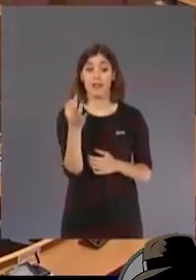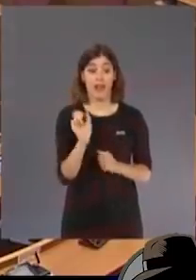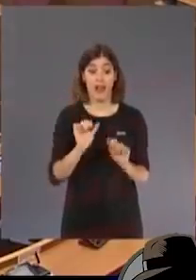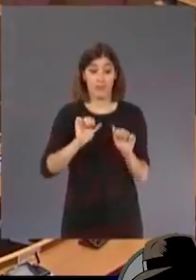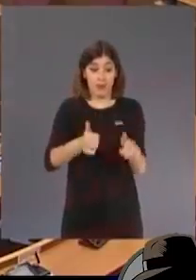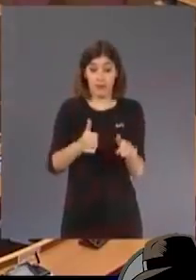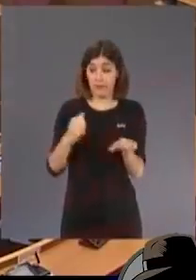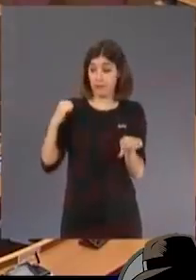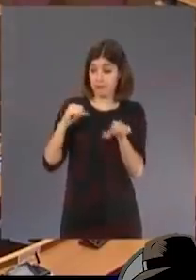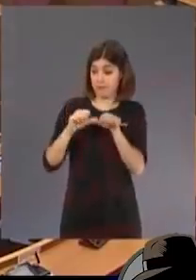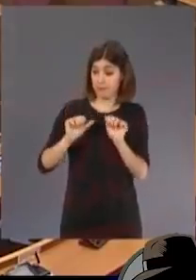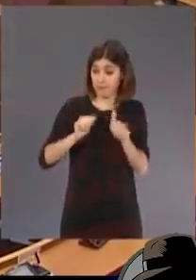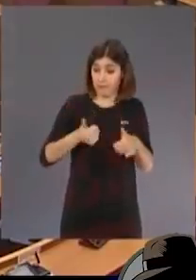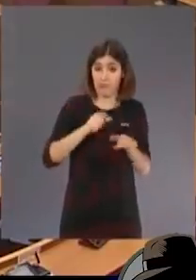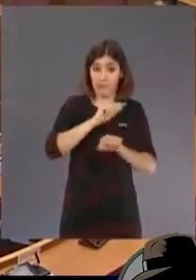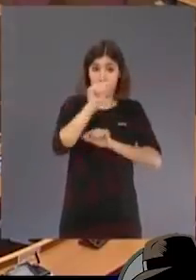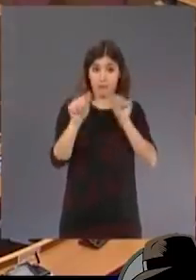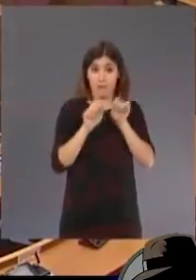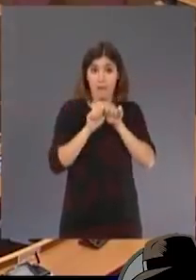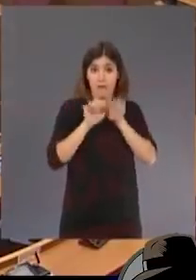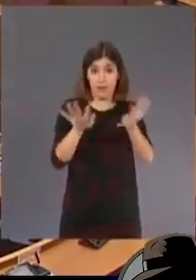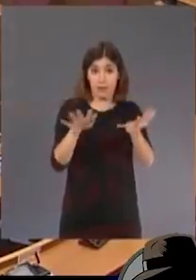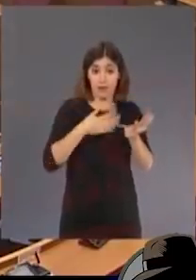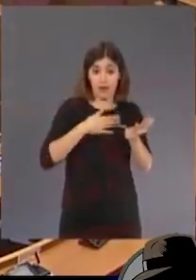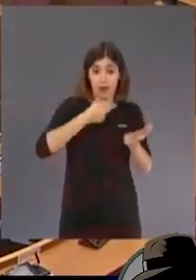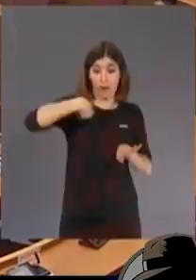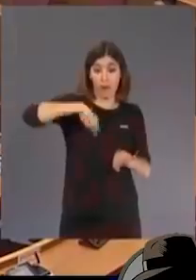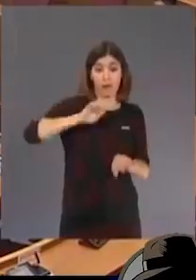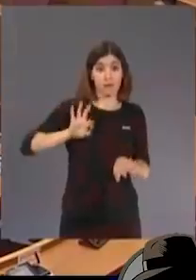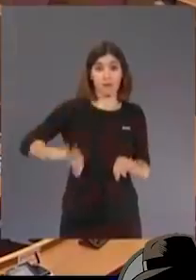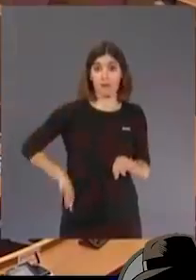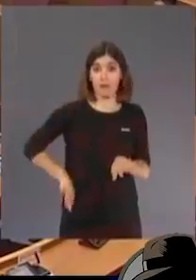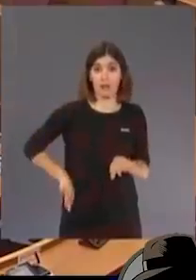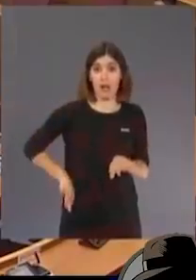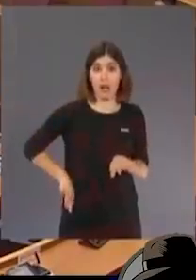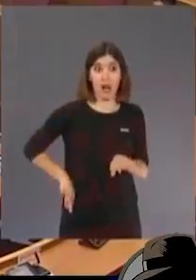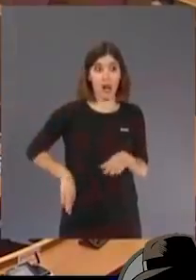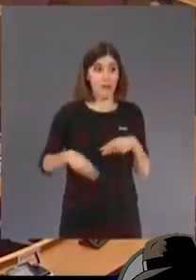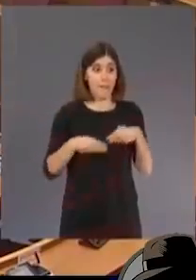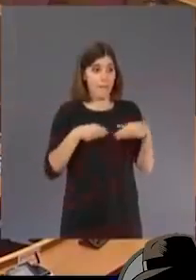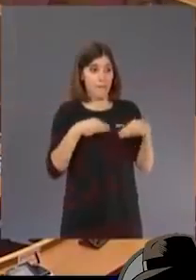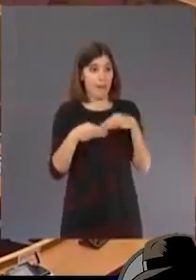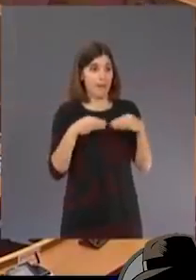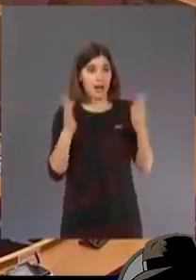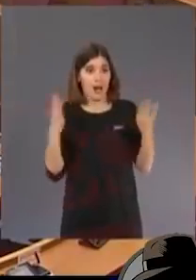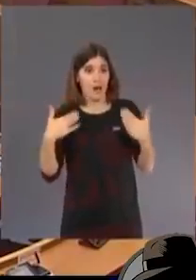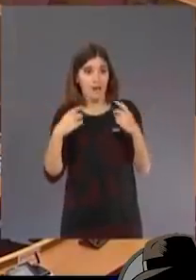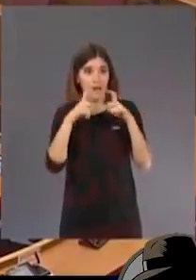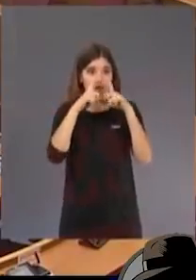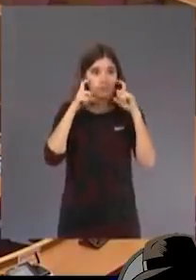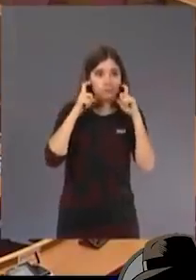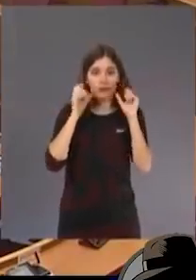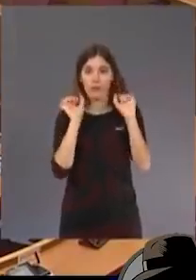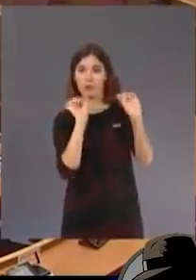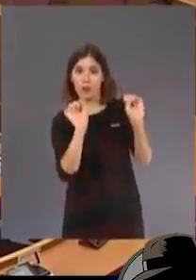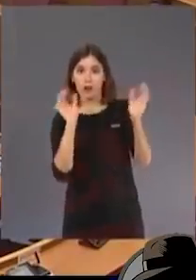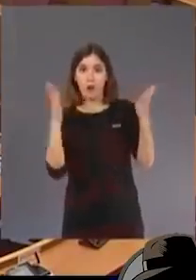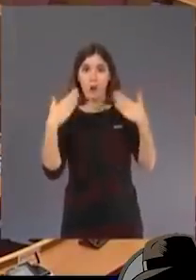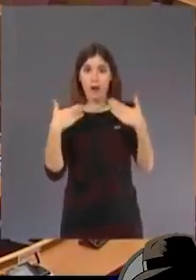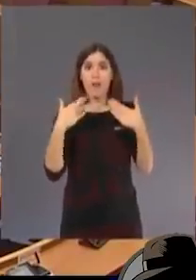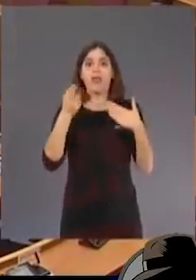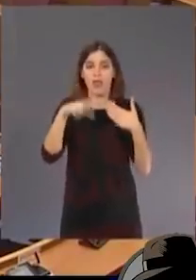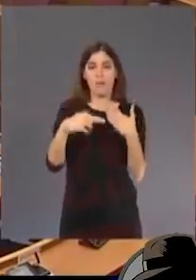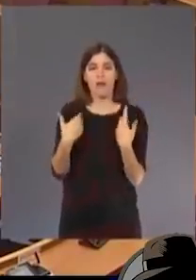sanitarios por culpa de exigirles hablar el catalán en los hospitales. O sea, señor, ¿de qué me está hablando?